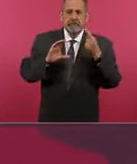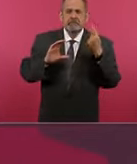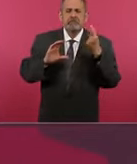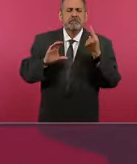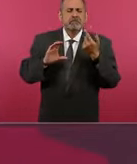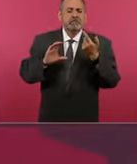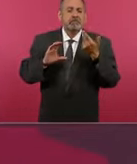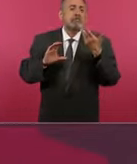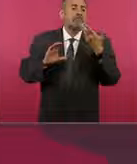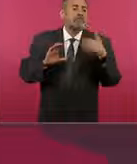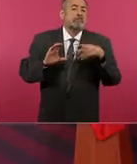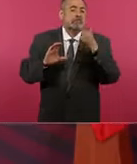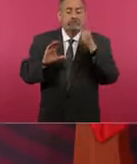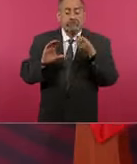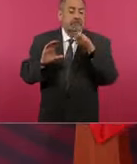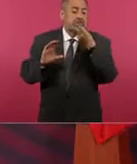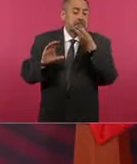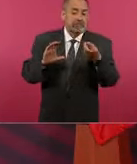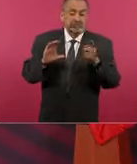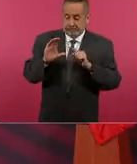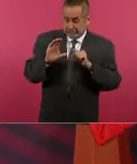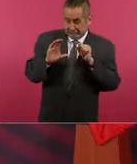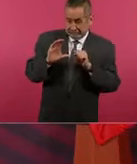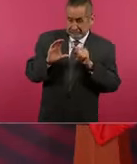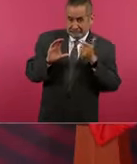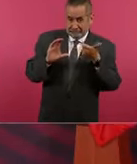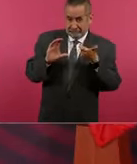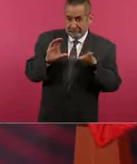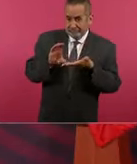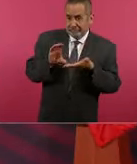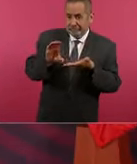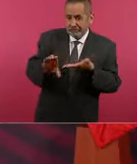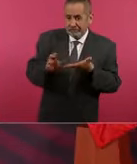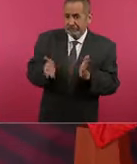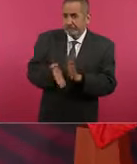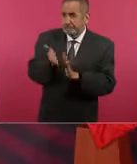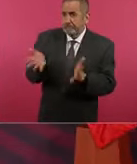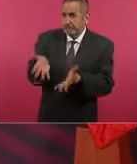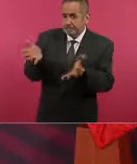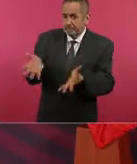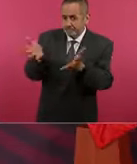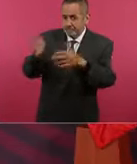supone que se utilizaba para el fomento al turismo.